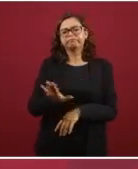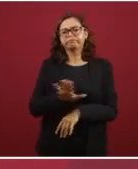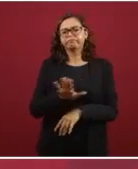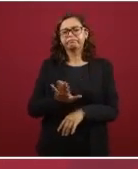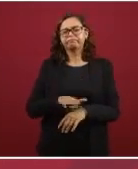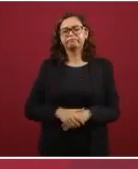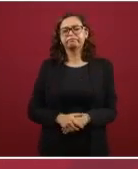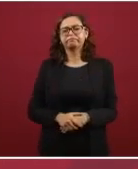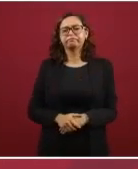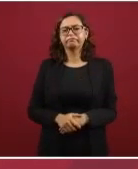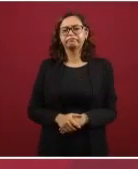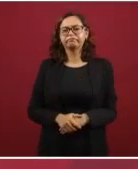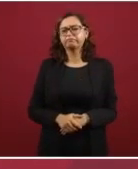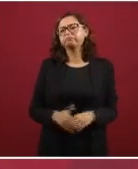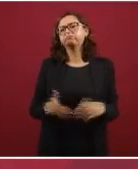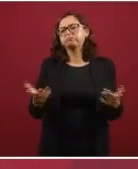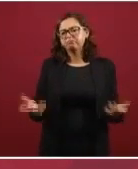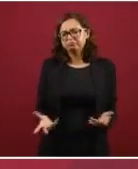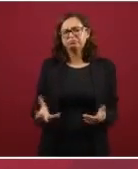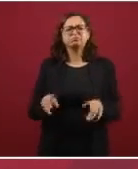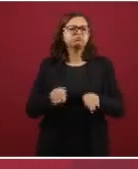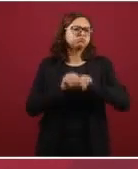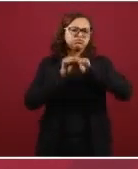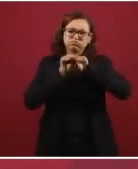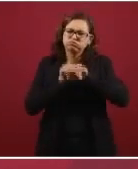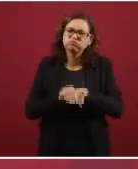Vamos a tener enlaces nacionales